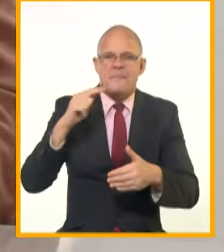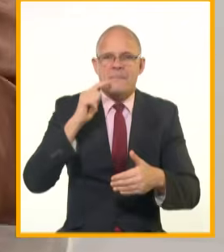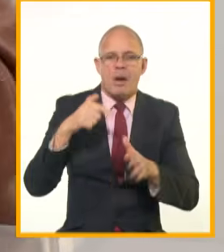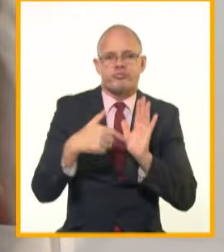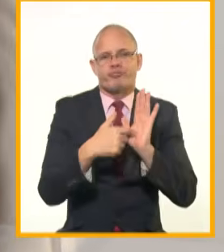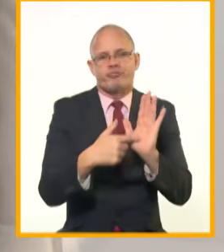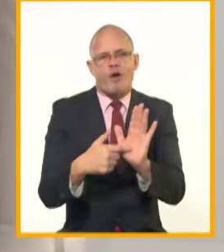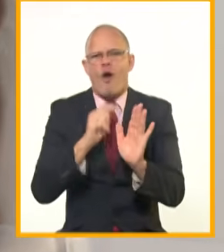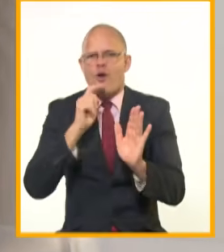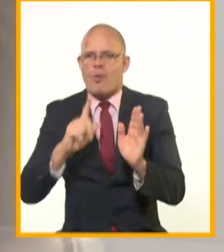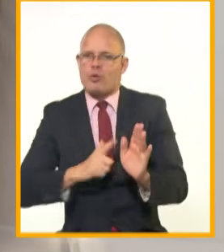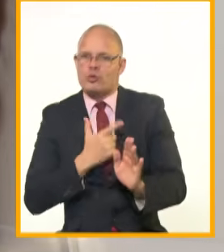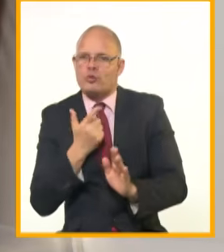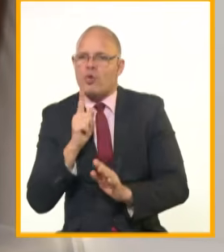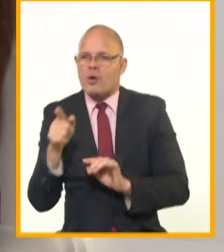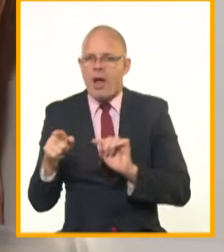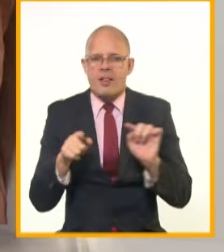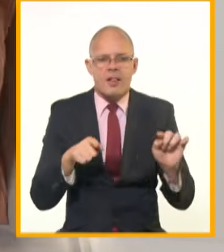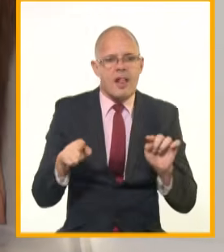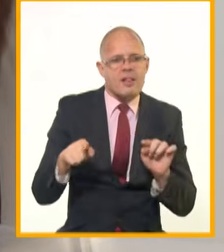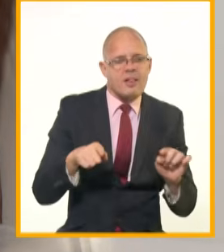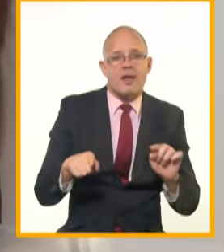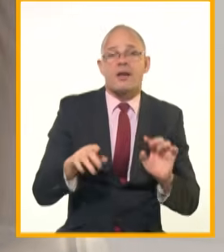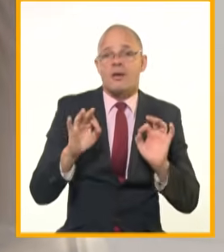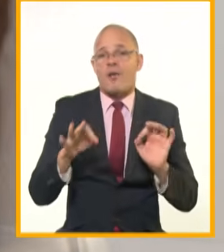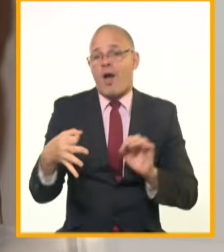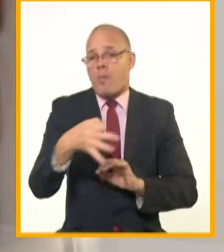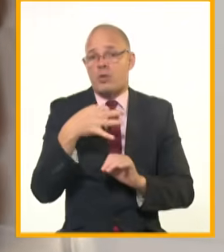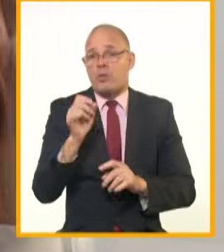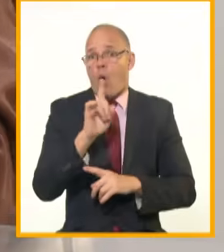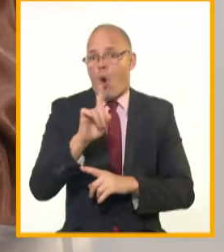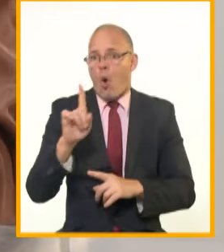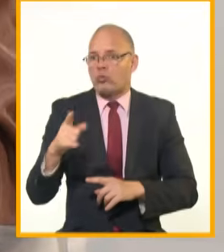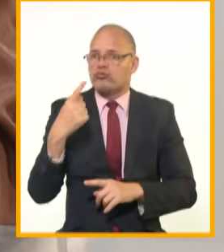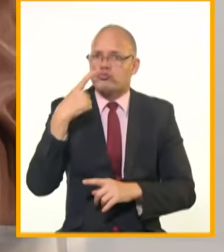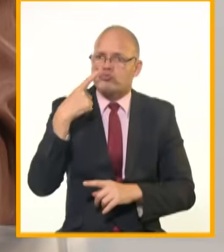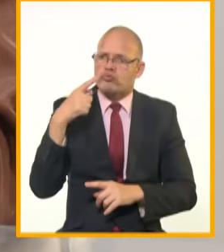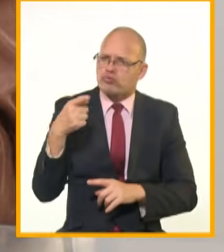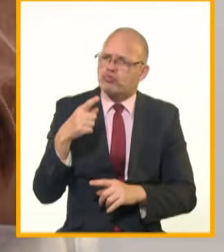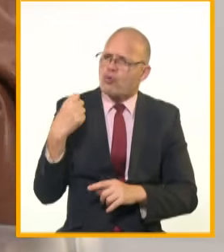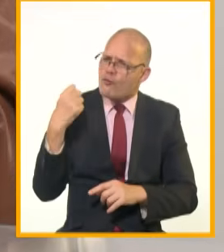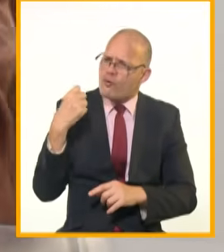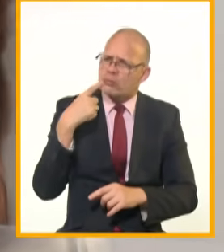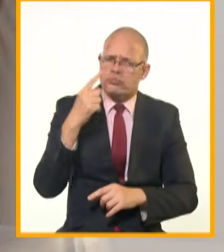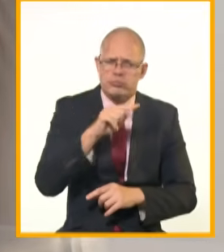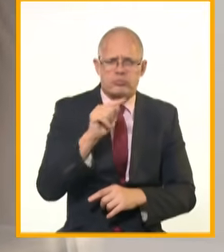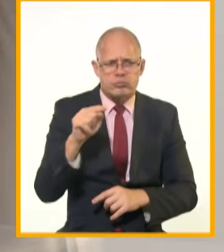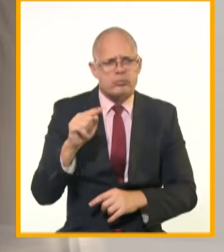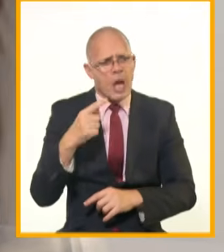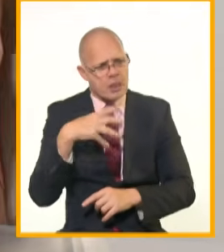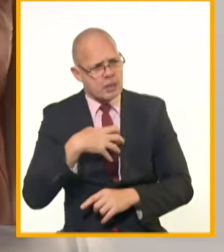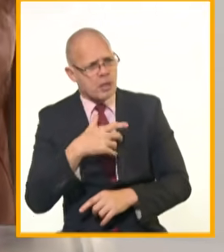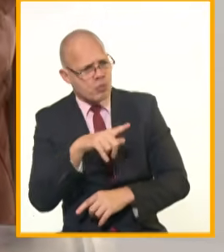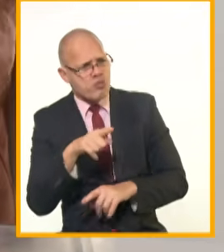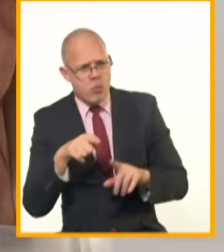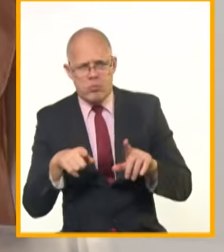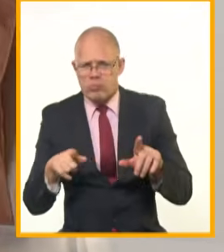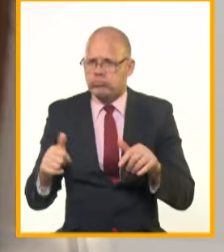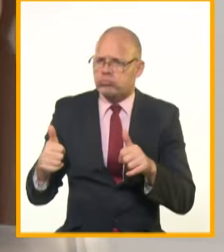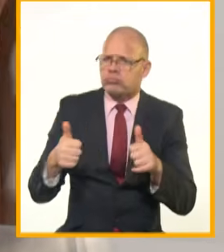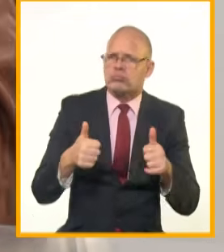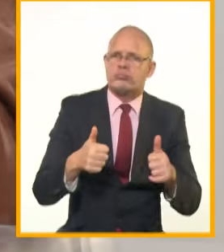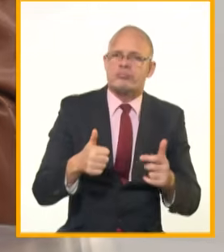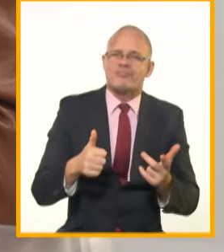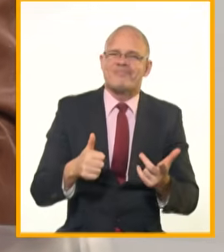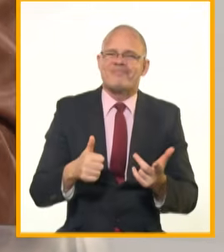potencialidades culturales, que los 11 municipios tienen mucha potencia cultural. Mucha potencia cultural. No